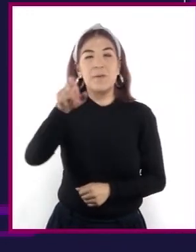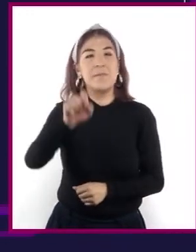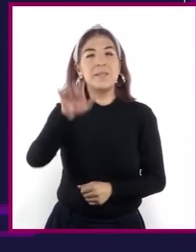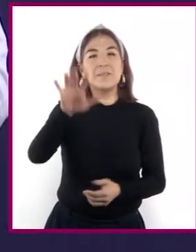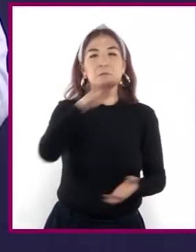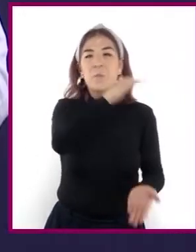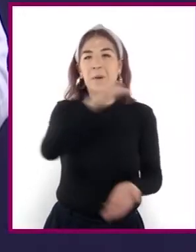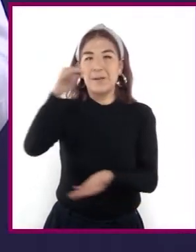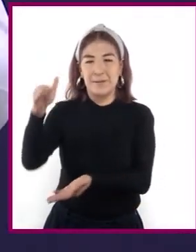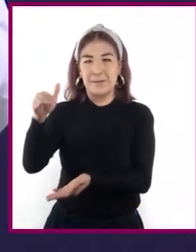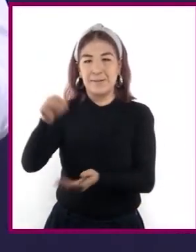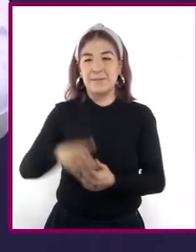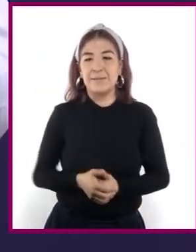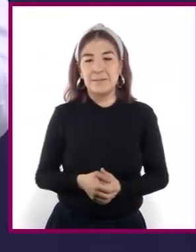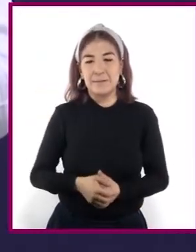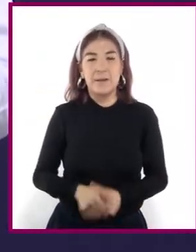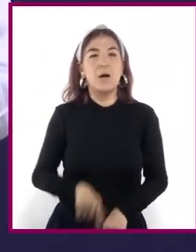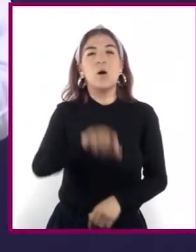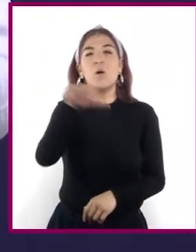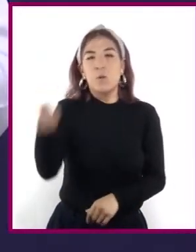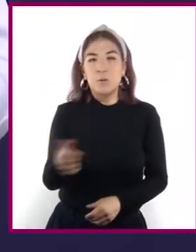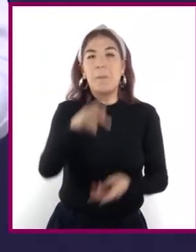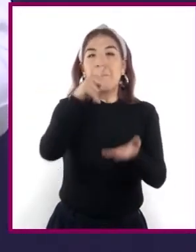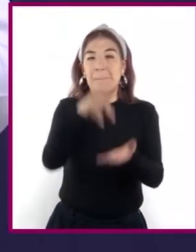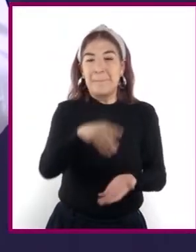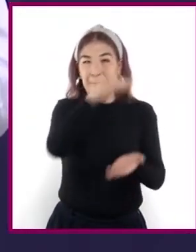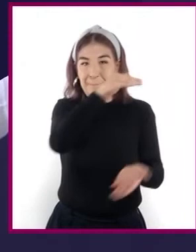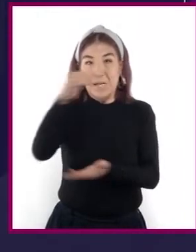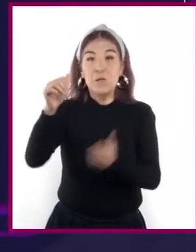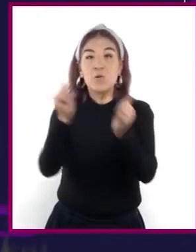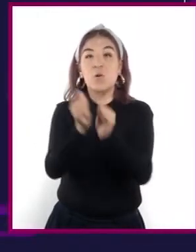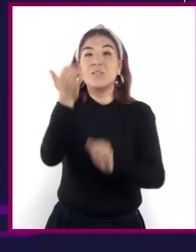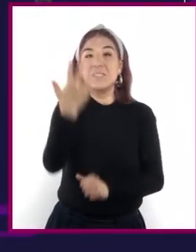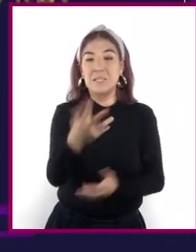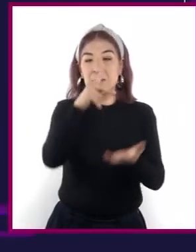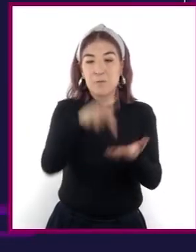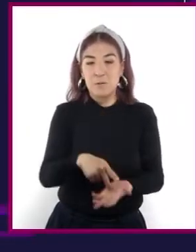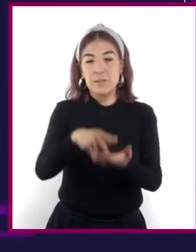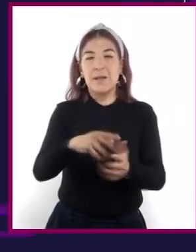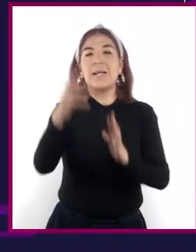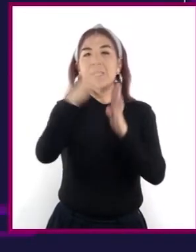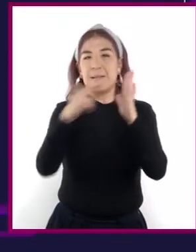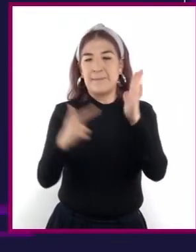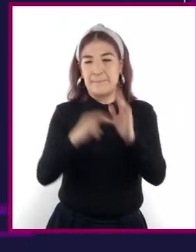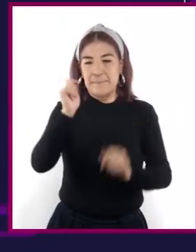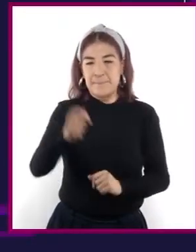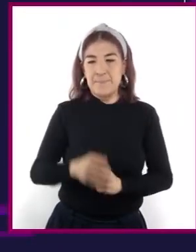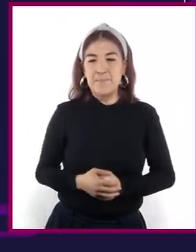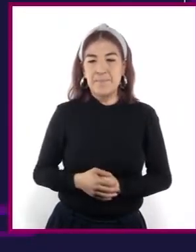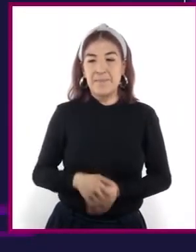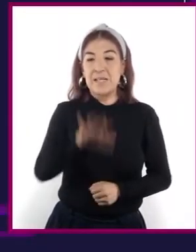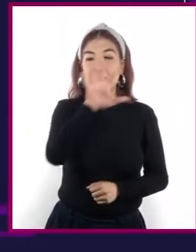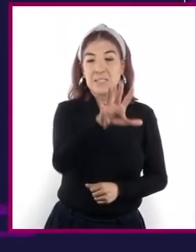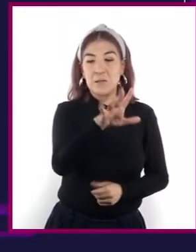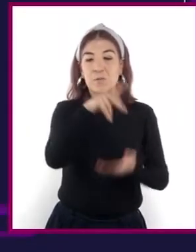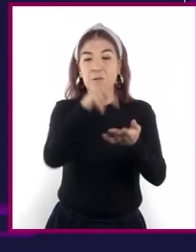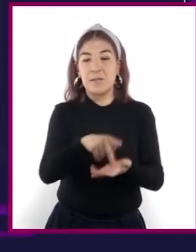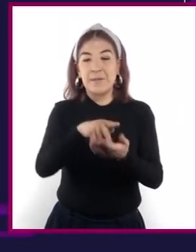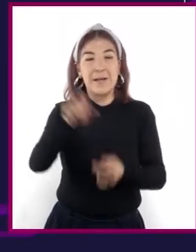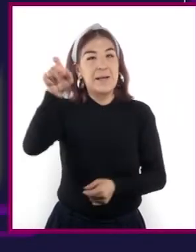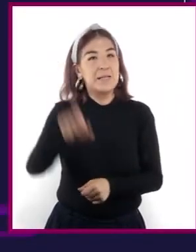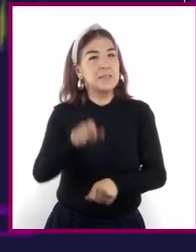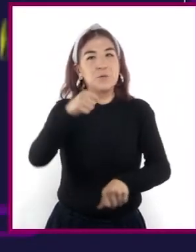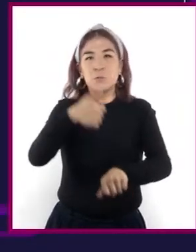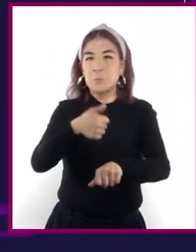25 paquetes. Para paquetes con 5 kilogramos tenemos la regla. 5 kilogramos es a X número